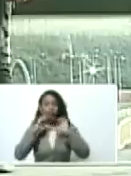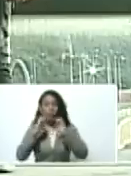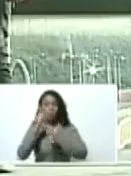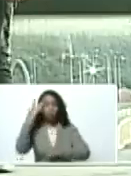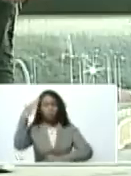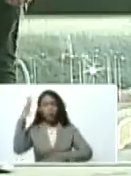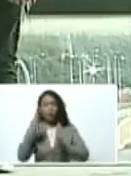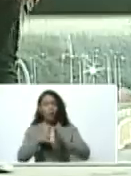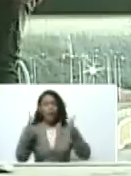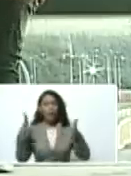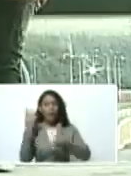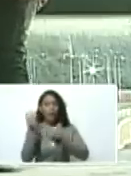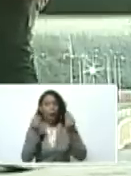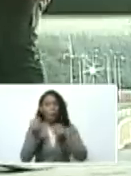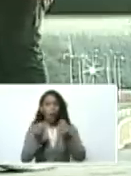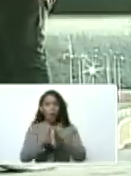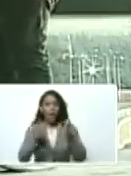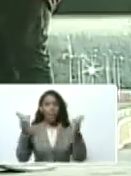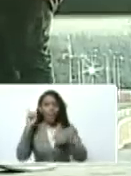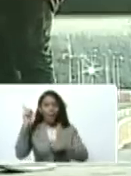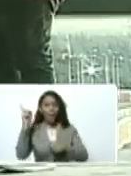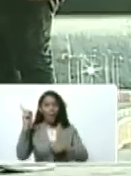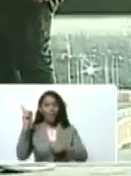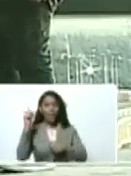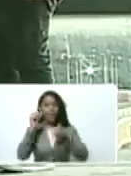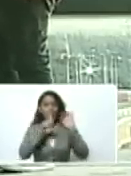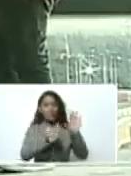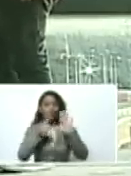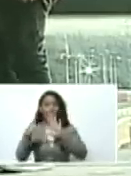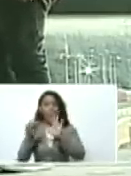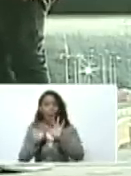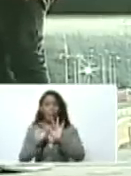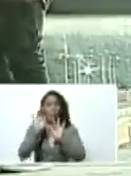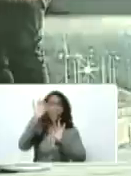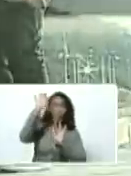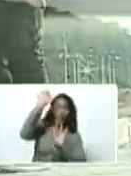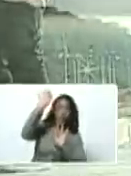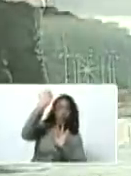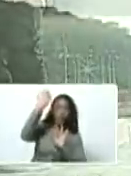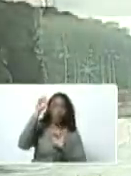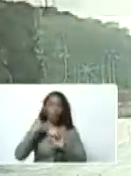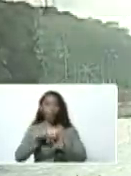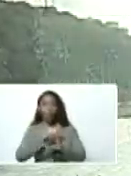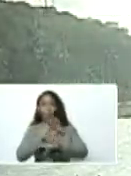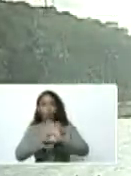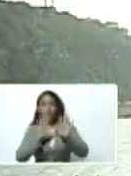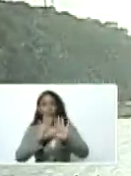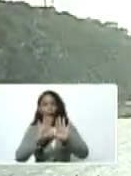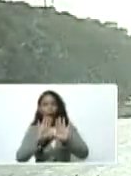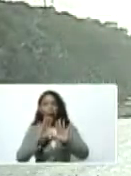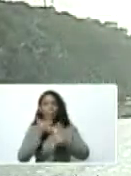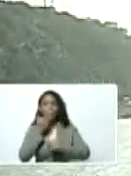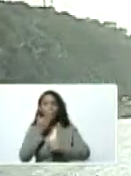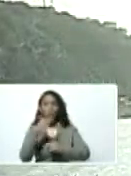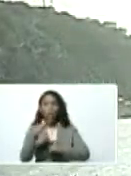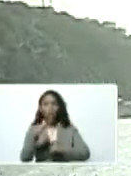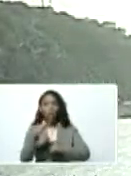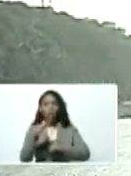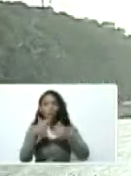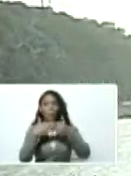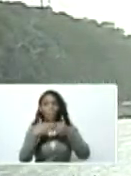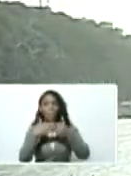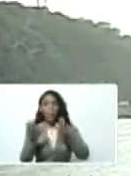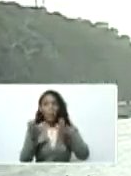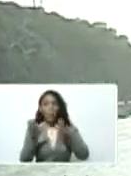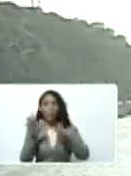grande. Como grande es esa noria de 66 metros de altura que estamos ya a punto próximamente de inaugurar como